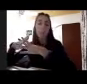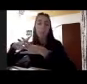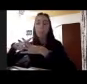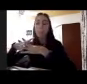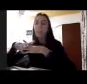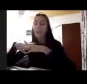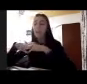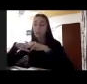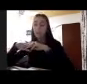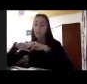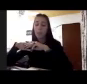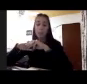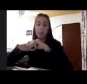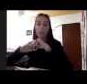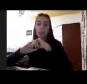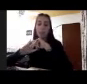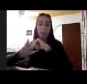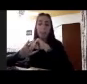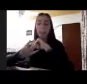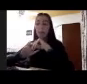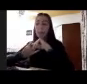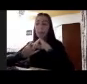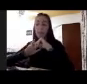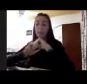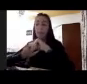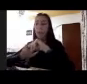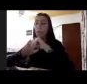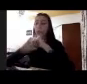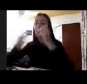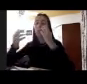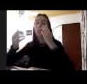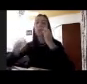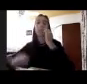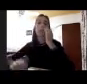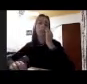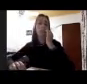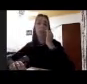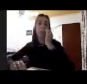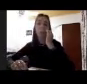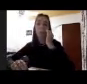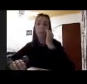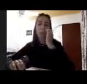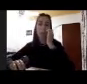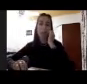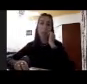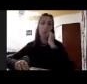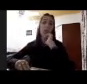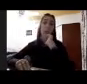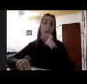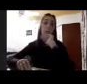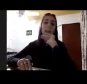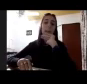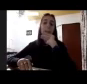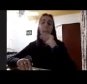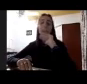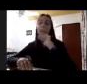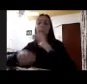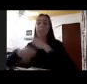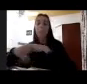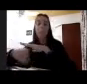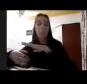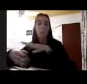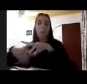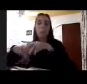nos dan, em, qué características tengo que tener en cuenta, como el contexto, que bueno, también nombramos de hacer